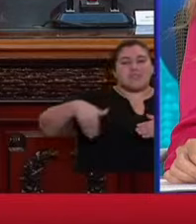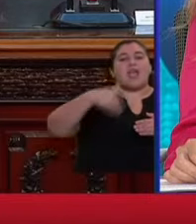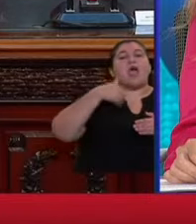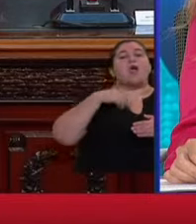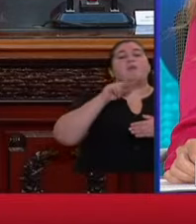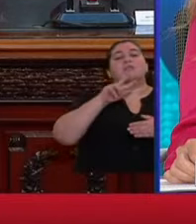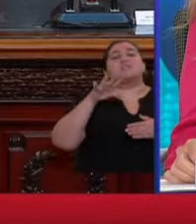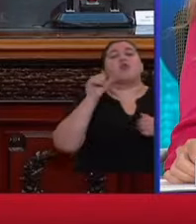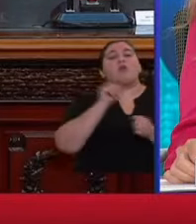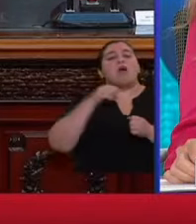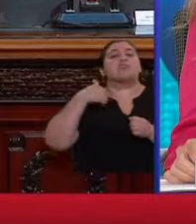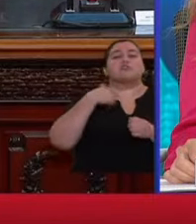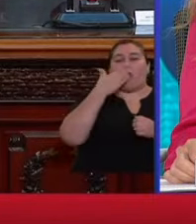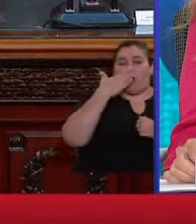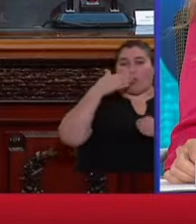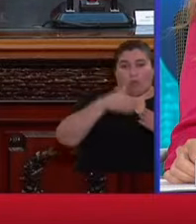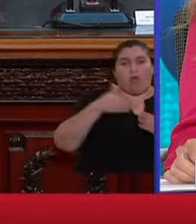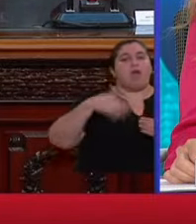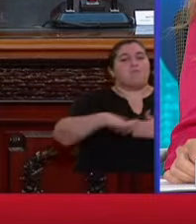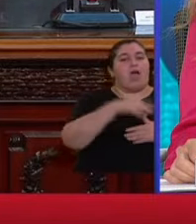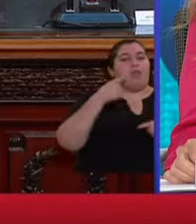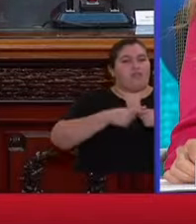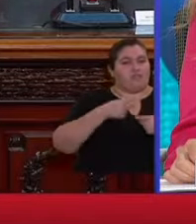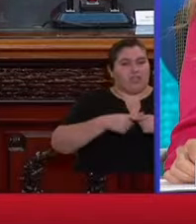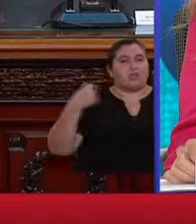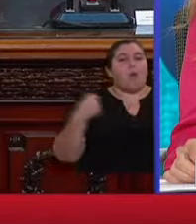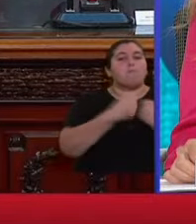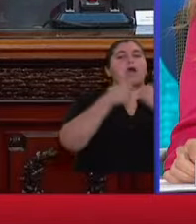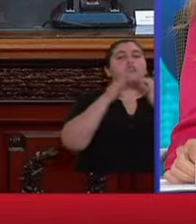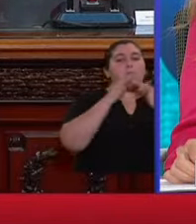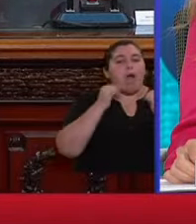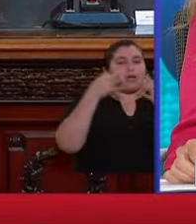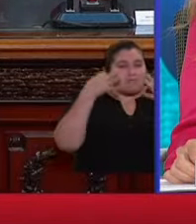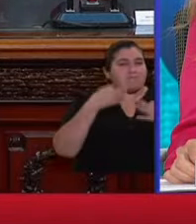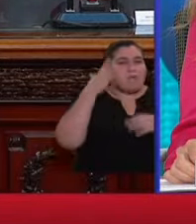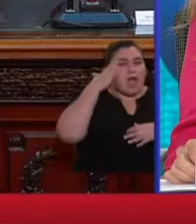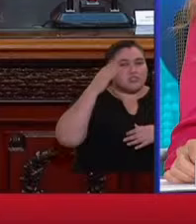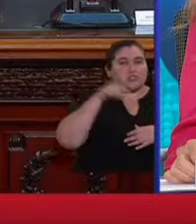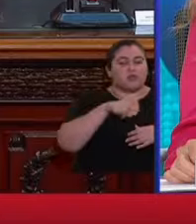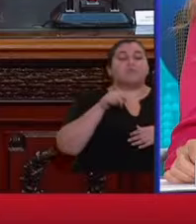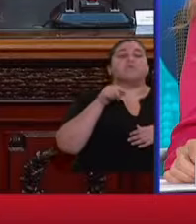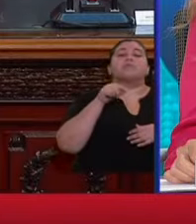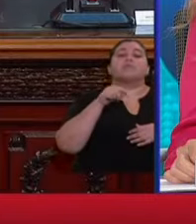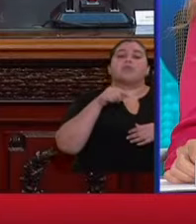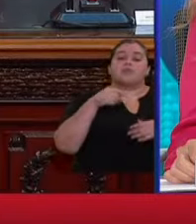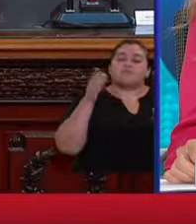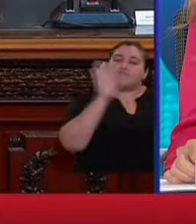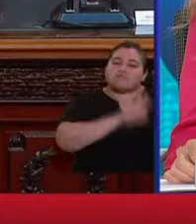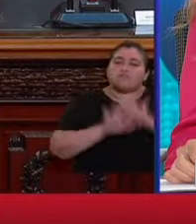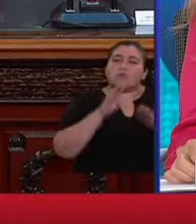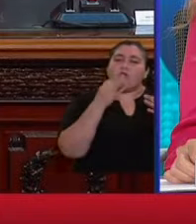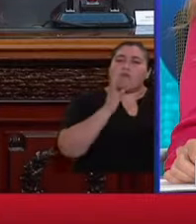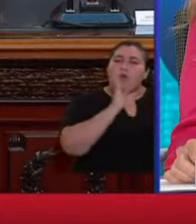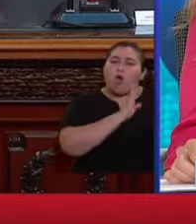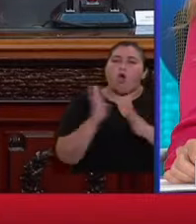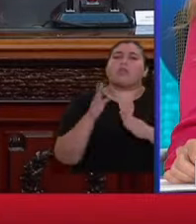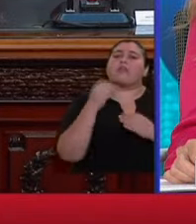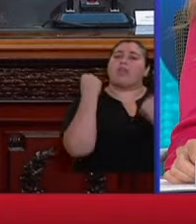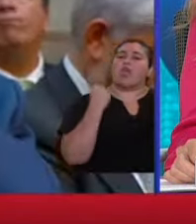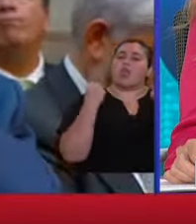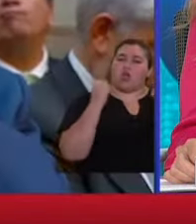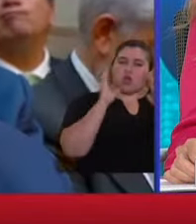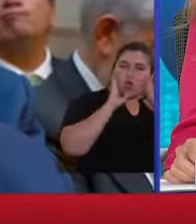presupuesto de $35,000 millones de pesos en publicidad. Si los gobernadores, hablo de mi provincia para no ofender a nadie, no entiende que vos no podés